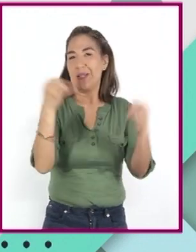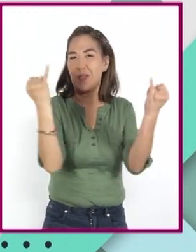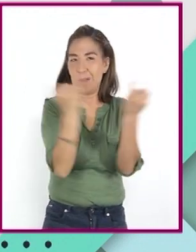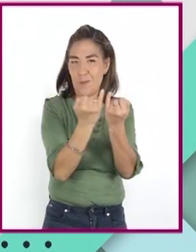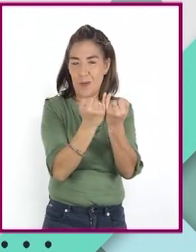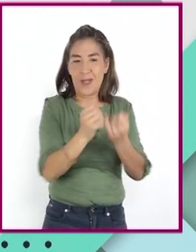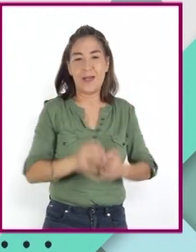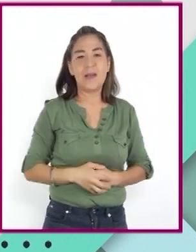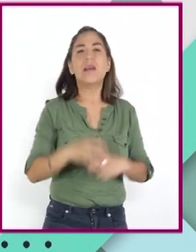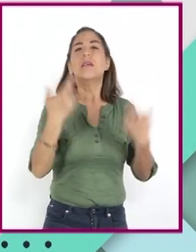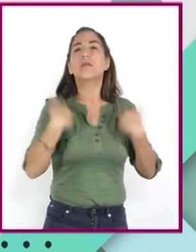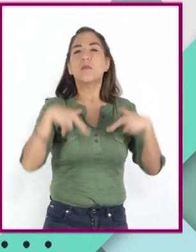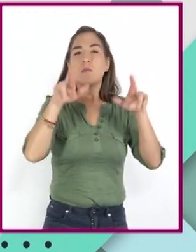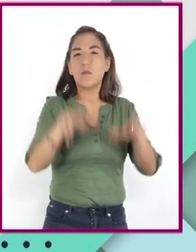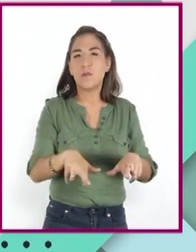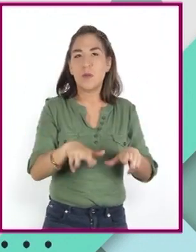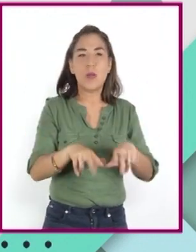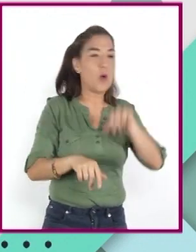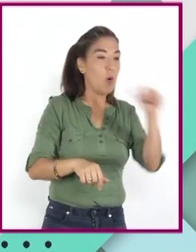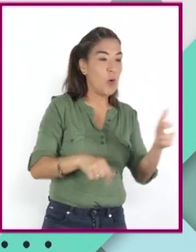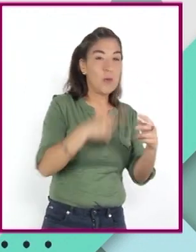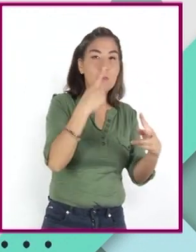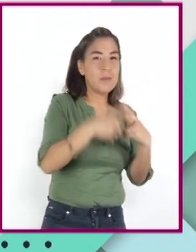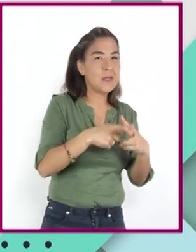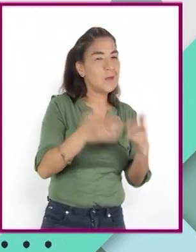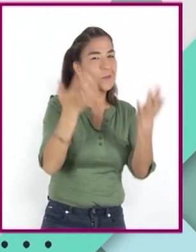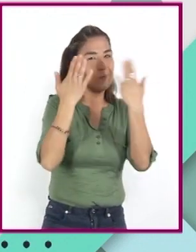expresión algebraica no.